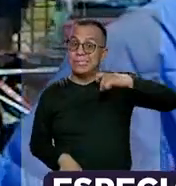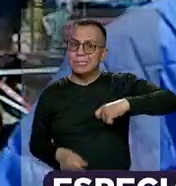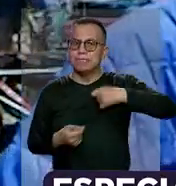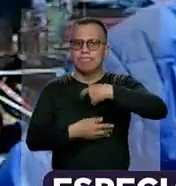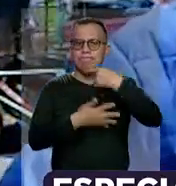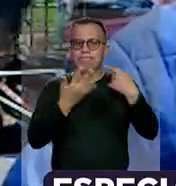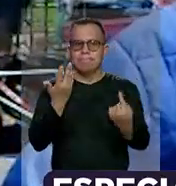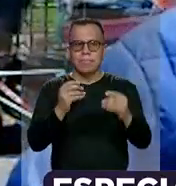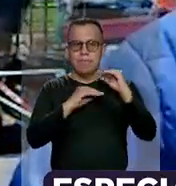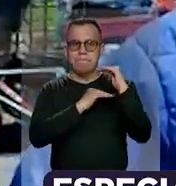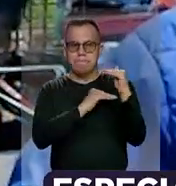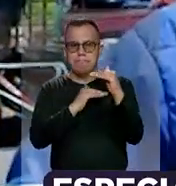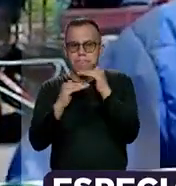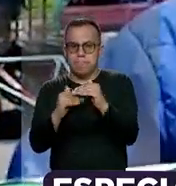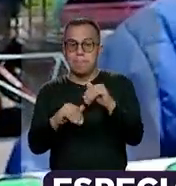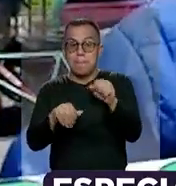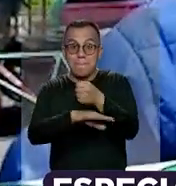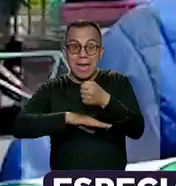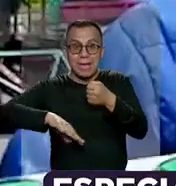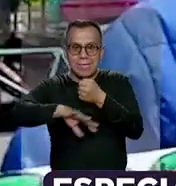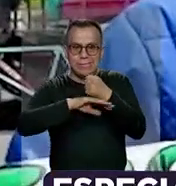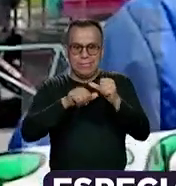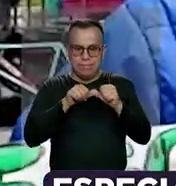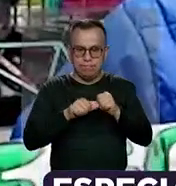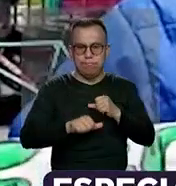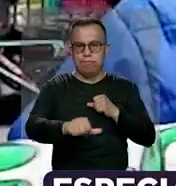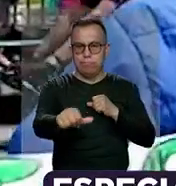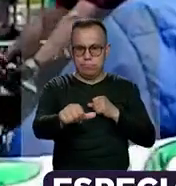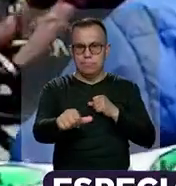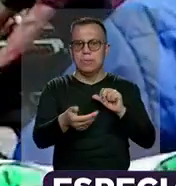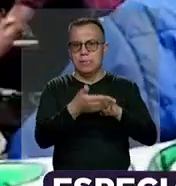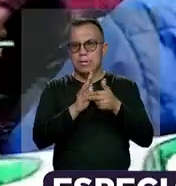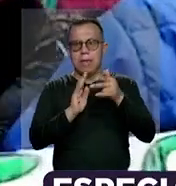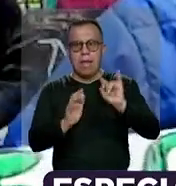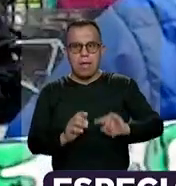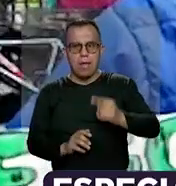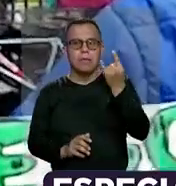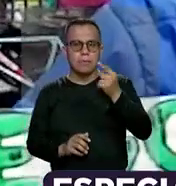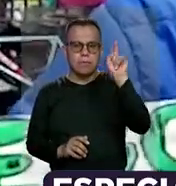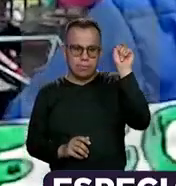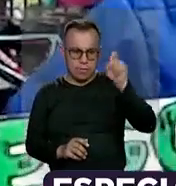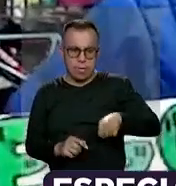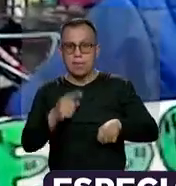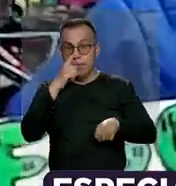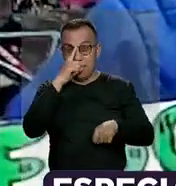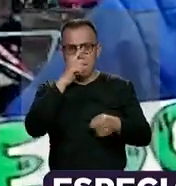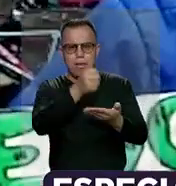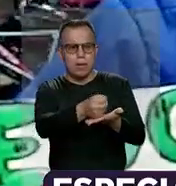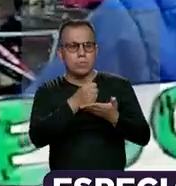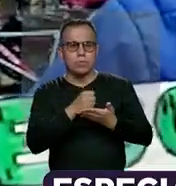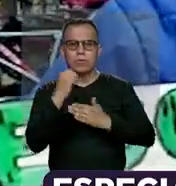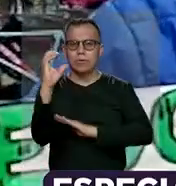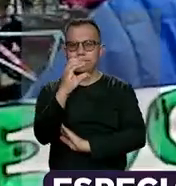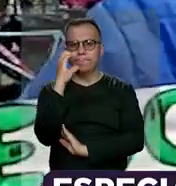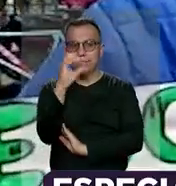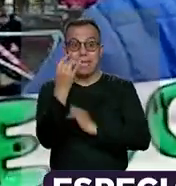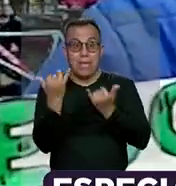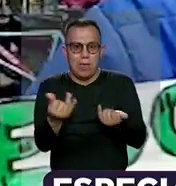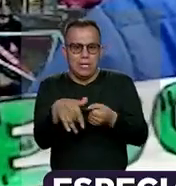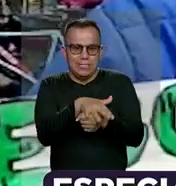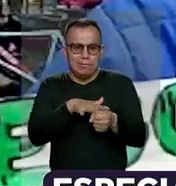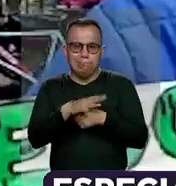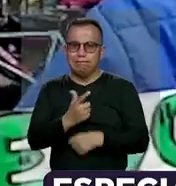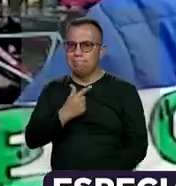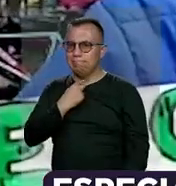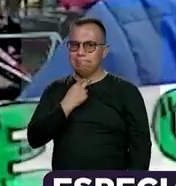por ejemplo la renta básica permanente. Eso es algo que debe ayudar al pueblo colombiano a agobiar en esta pandemia